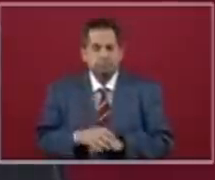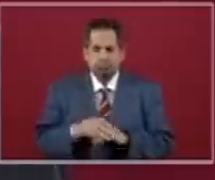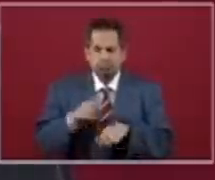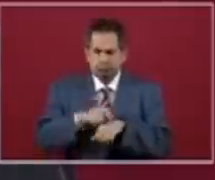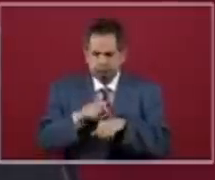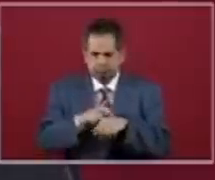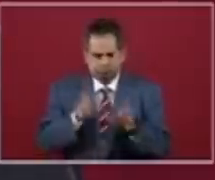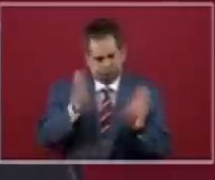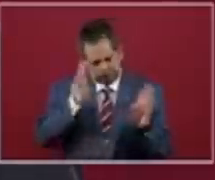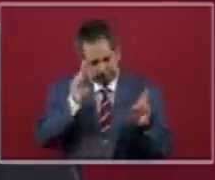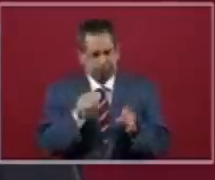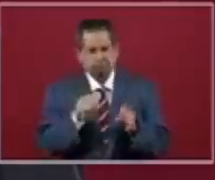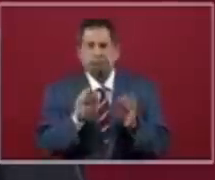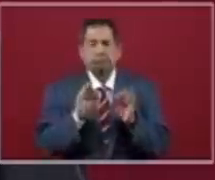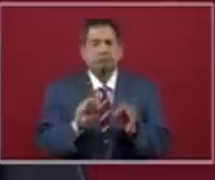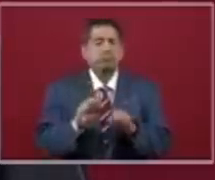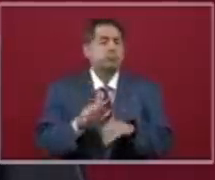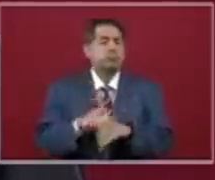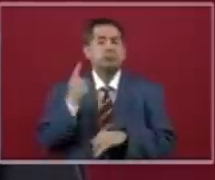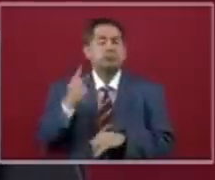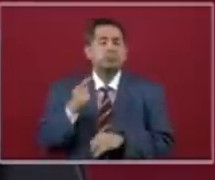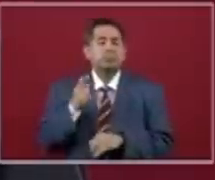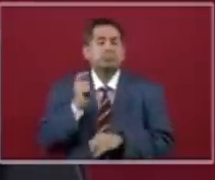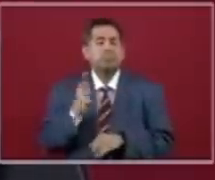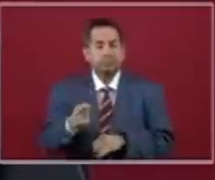ajustada, porque